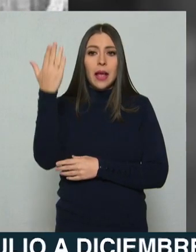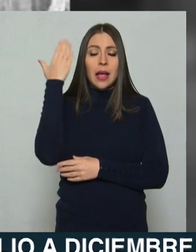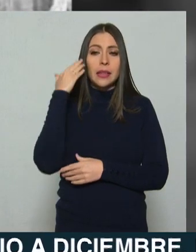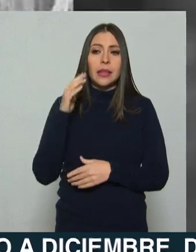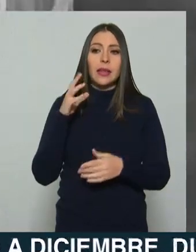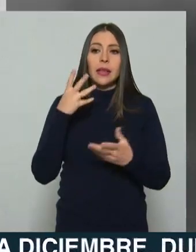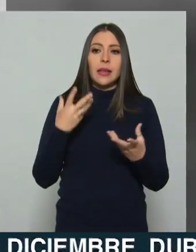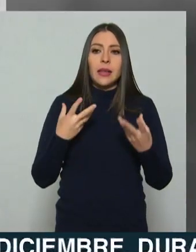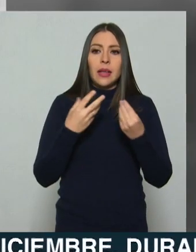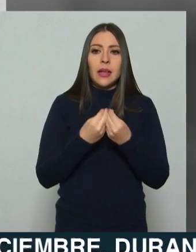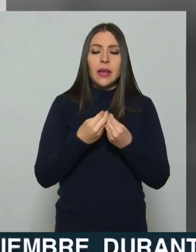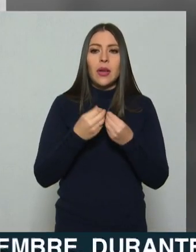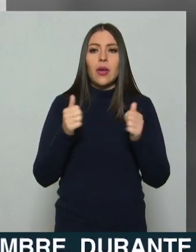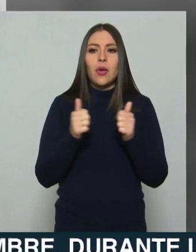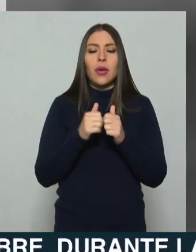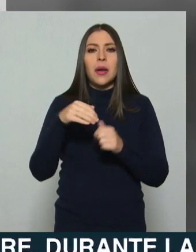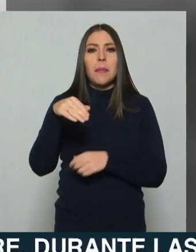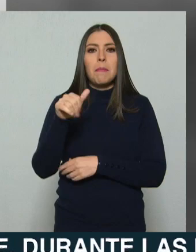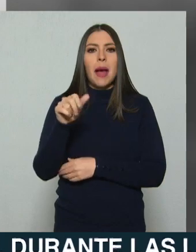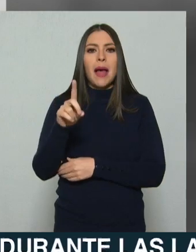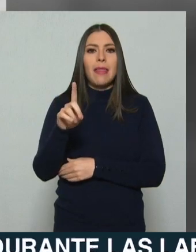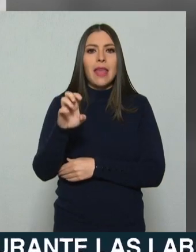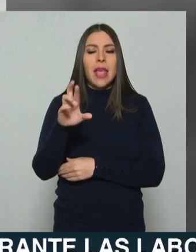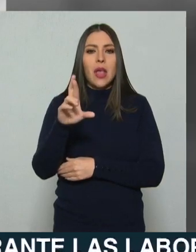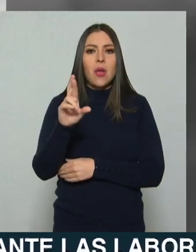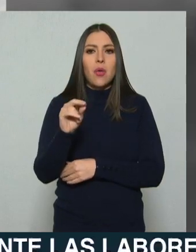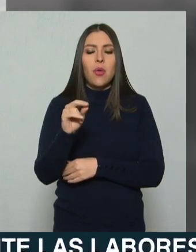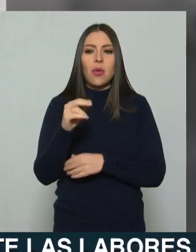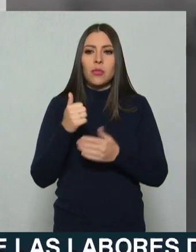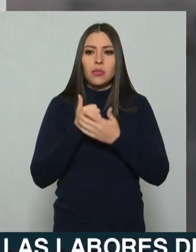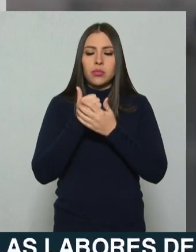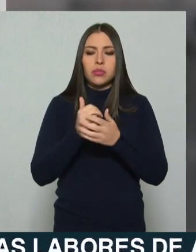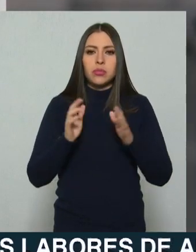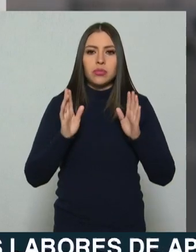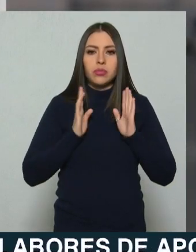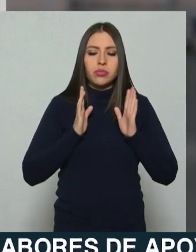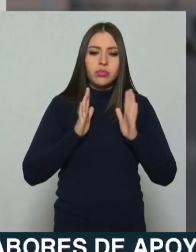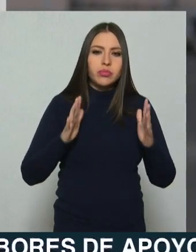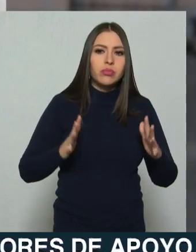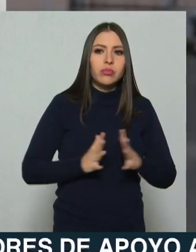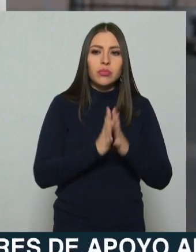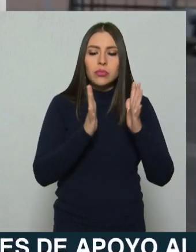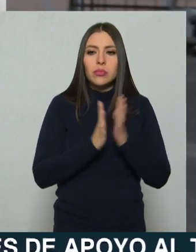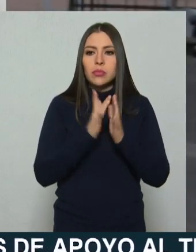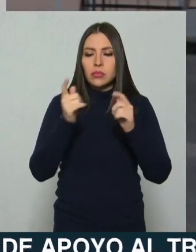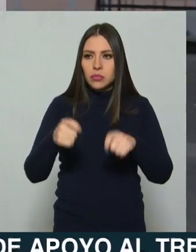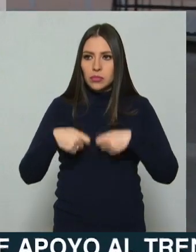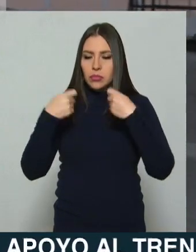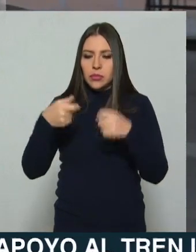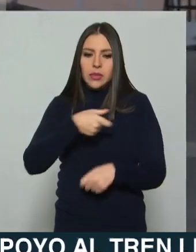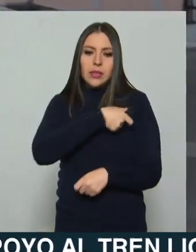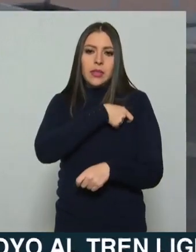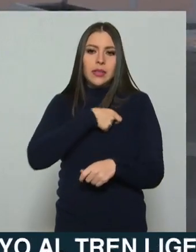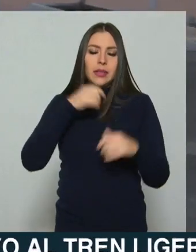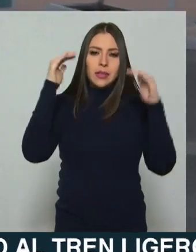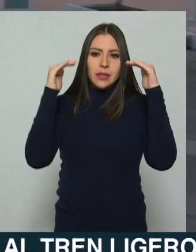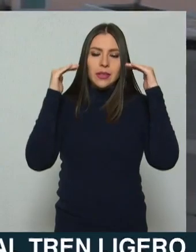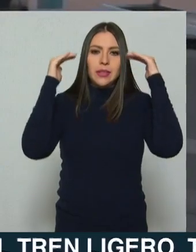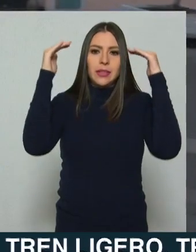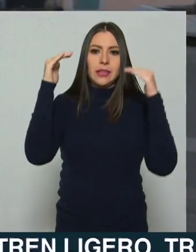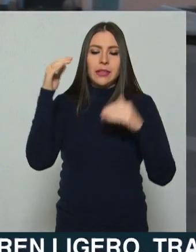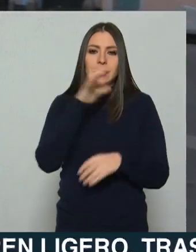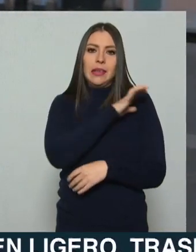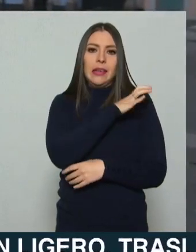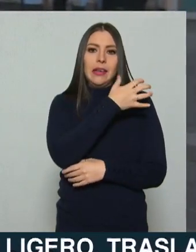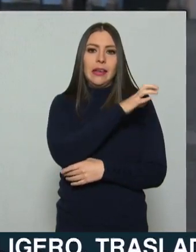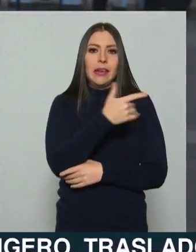y participó en varios combates, por lo que Francisco I. Madero le dio el grado de general, y aunque esta plaza se ha modernizado para estar a la vanguardia, las